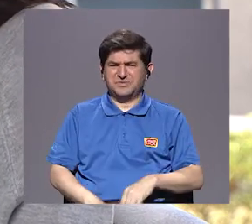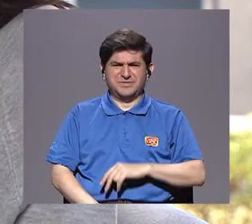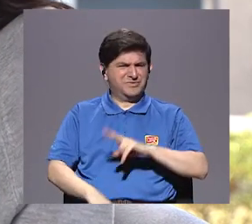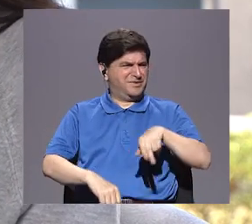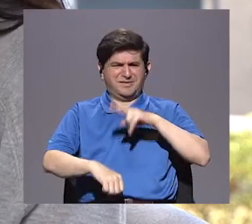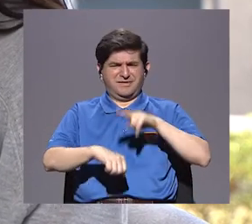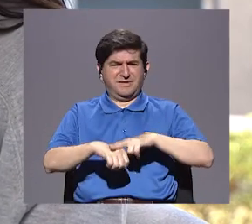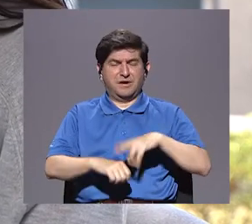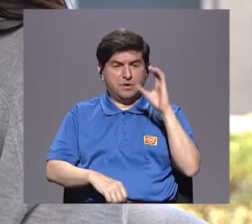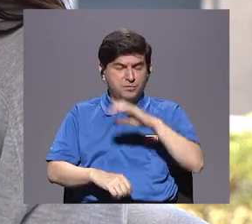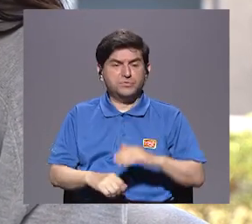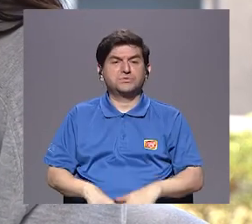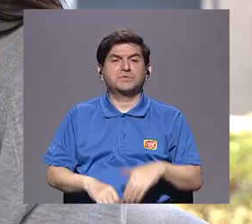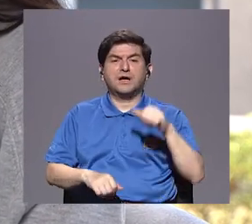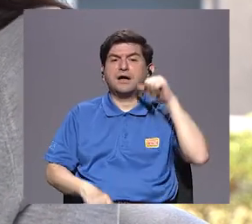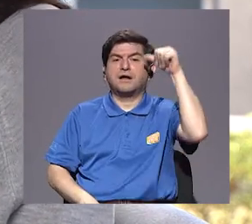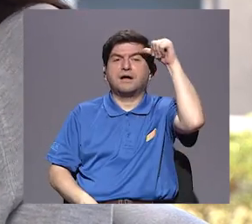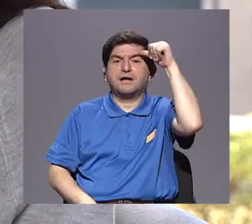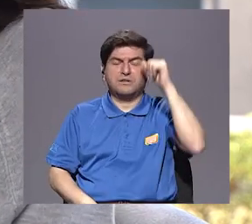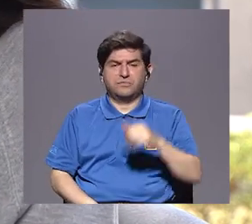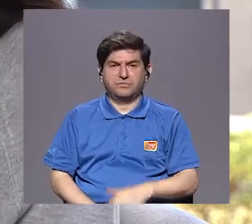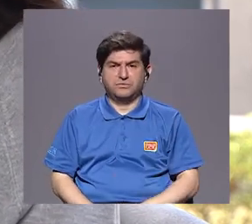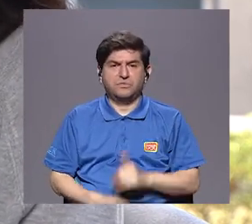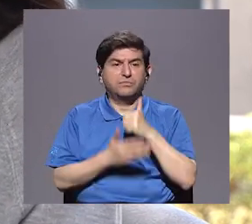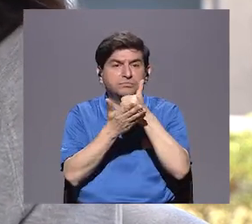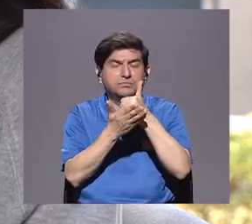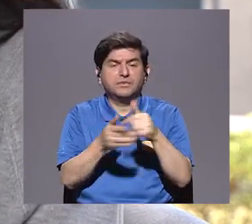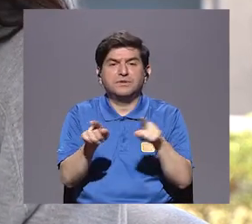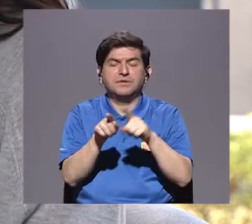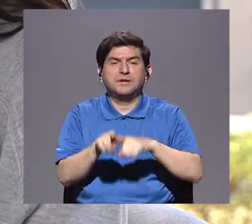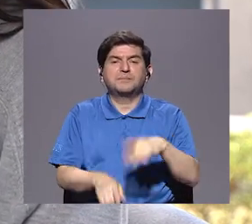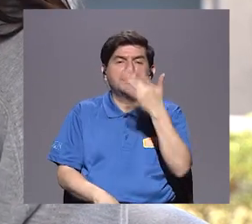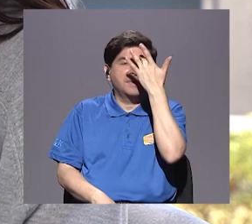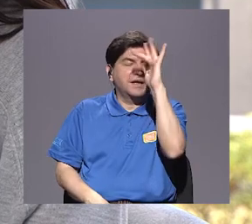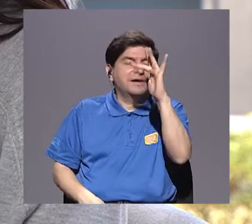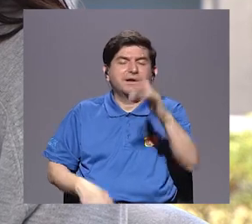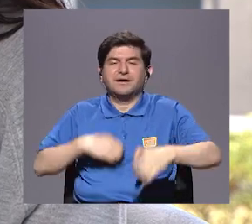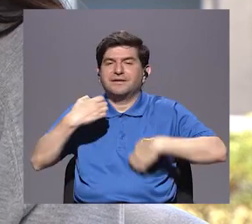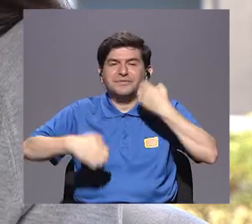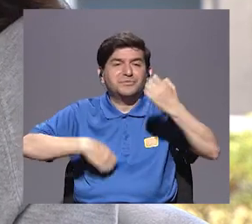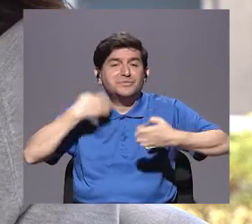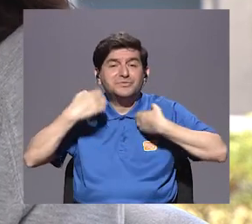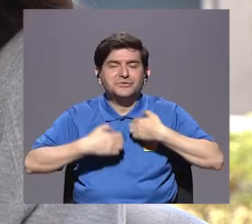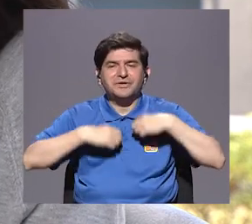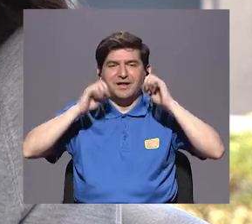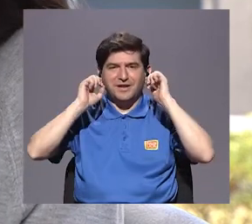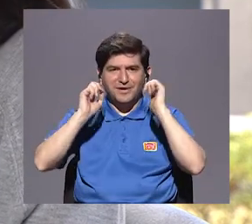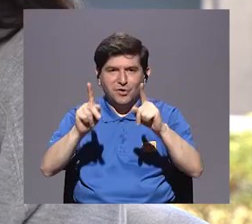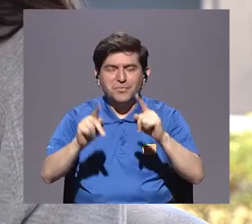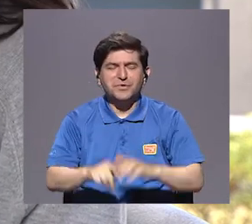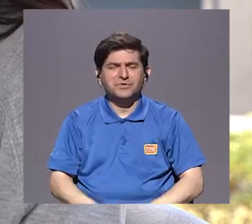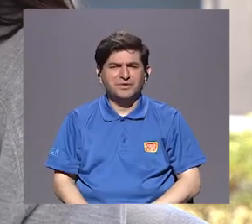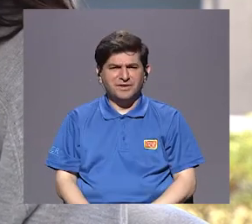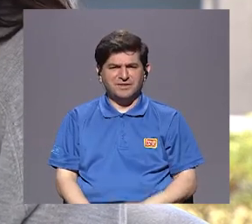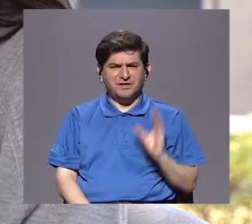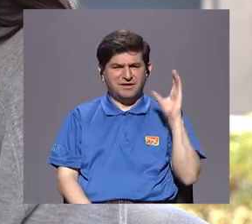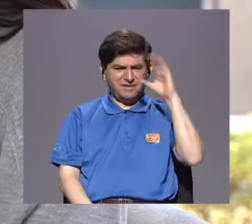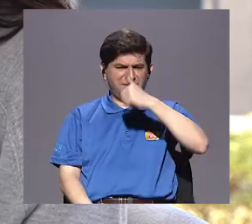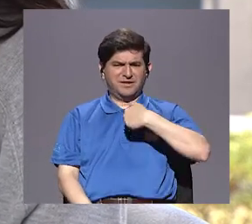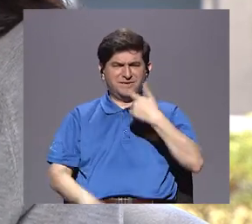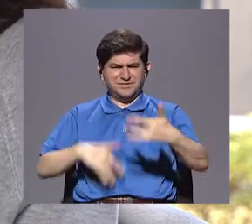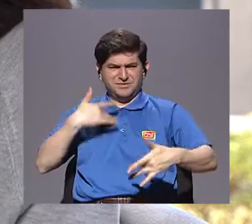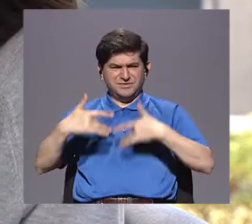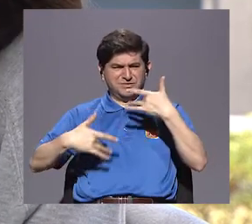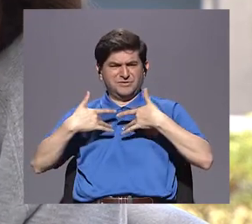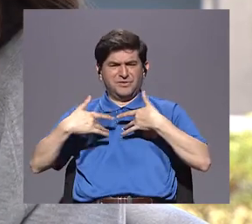y podemos buscar un adulto. Además de la inteligencia emocional, la posibilidad de reconocer mis